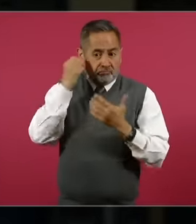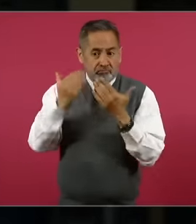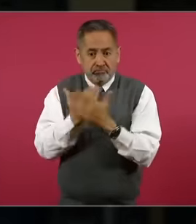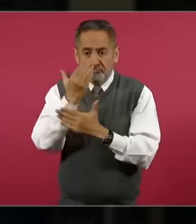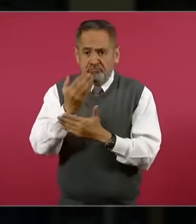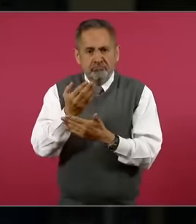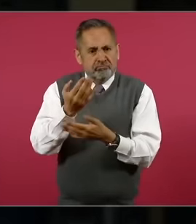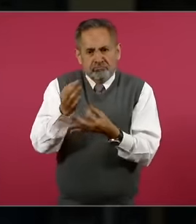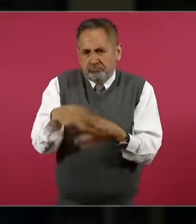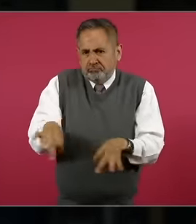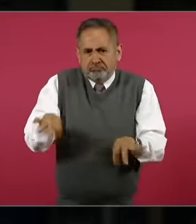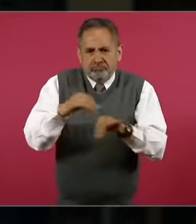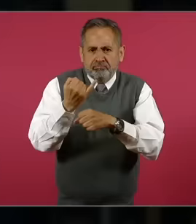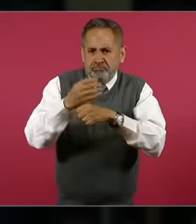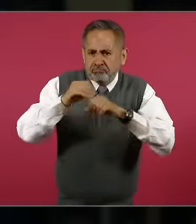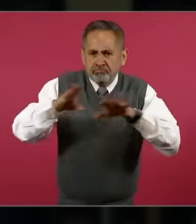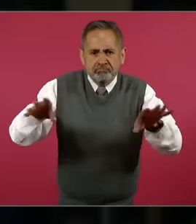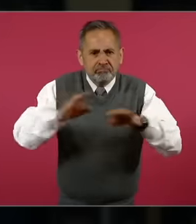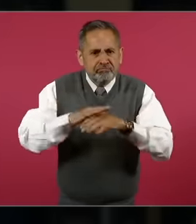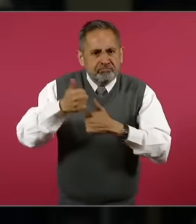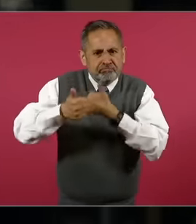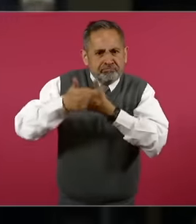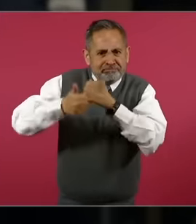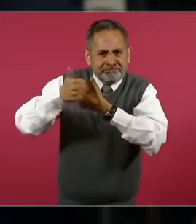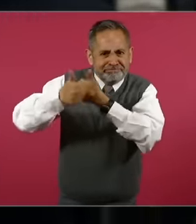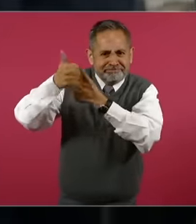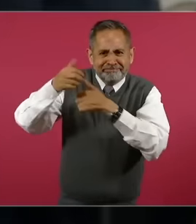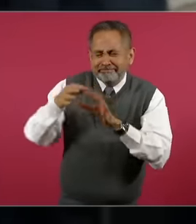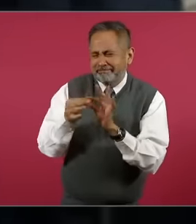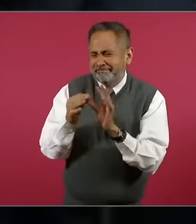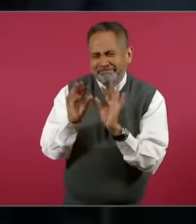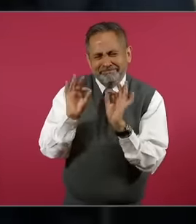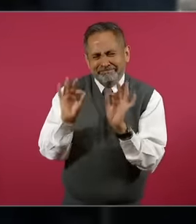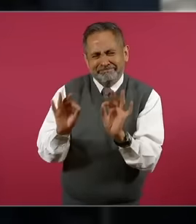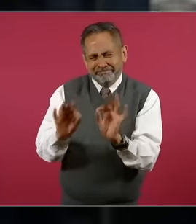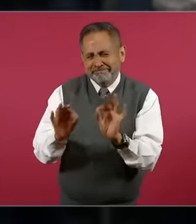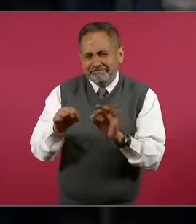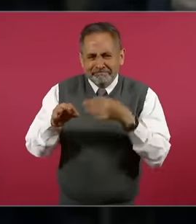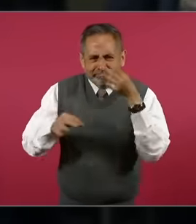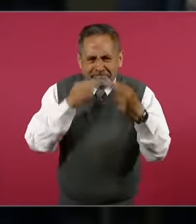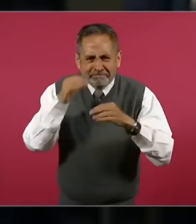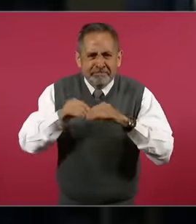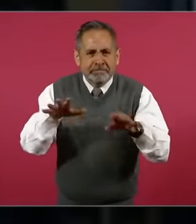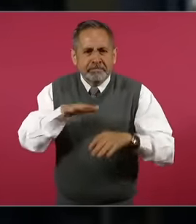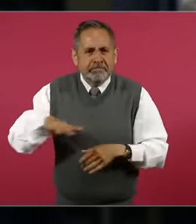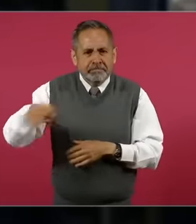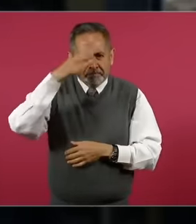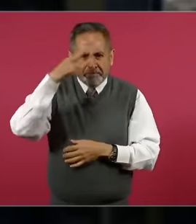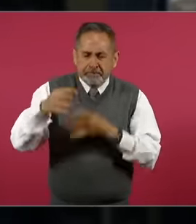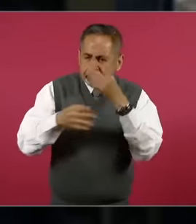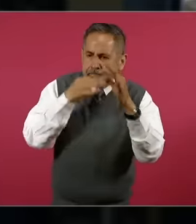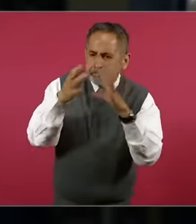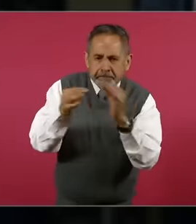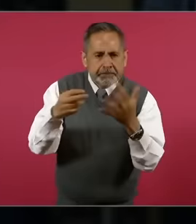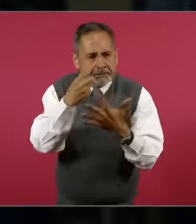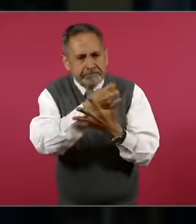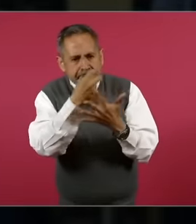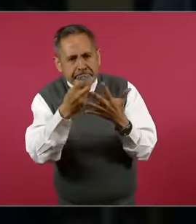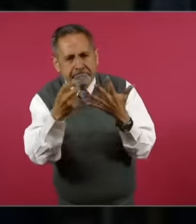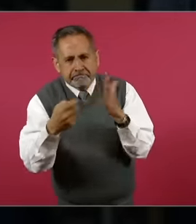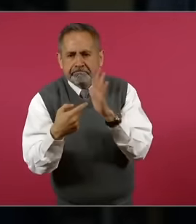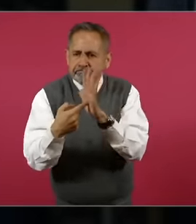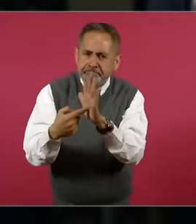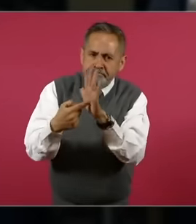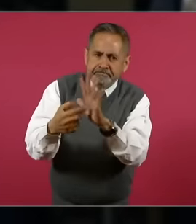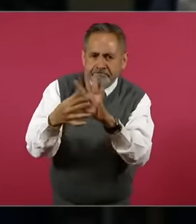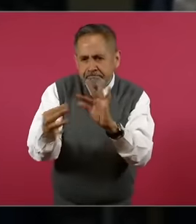medio informativo con mayor rating y que mantiene al tanto de todos sus avances al pueblo mexicano, lo que trajo como